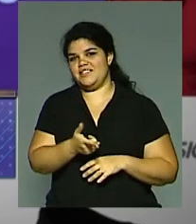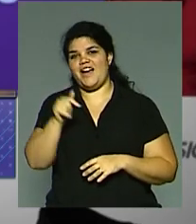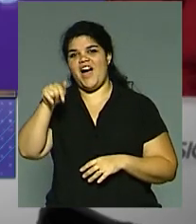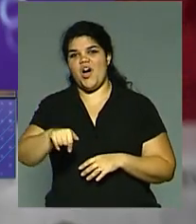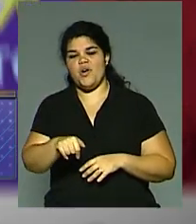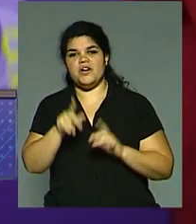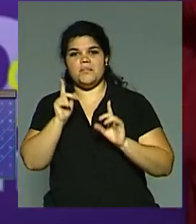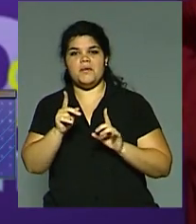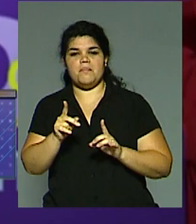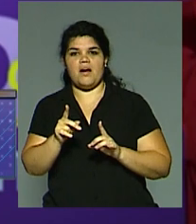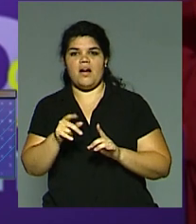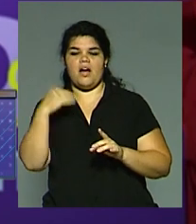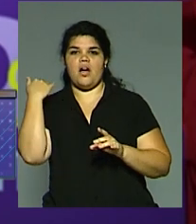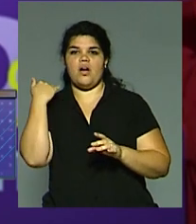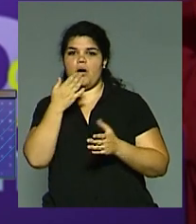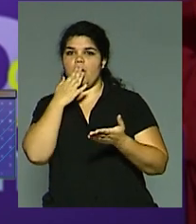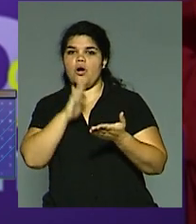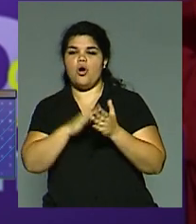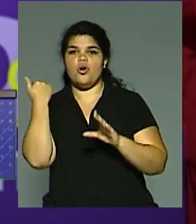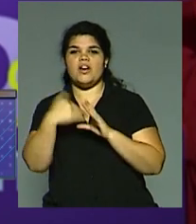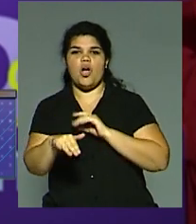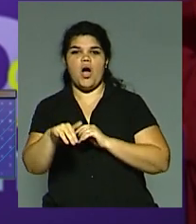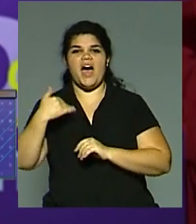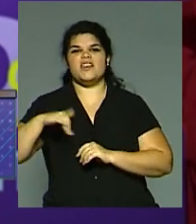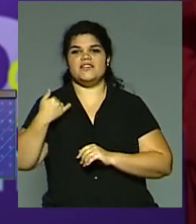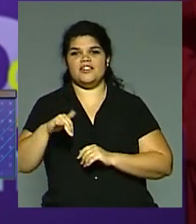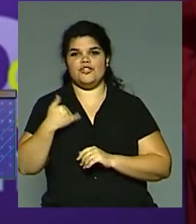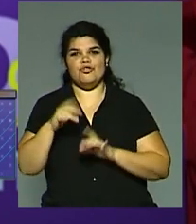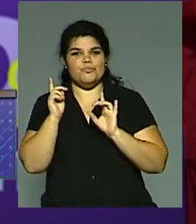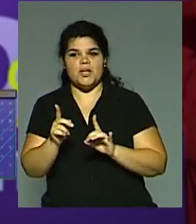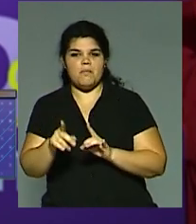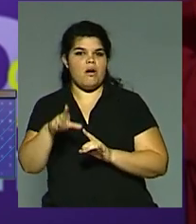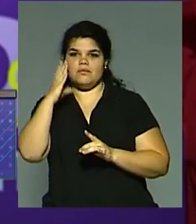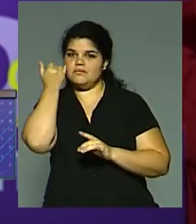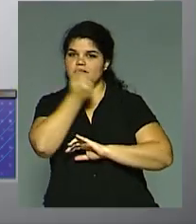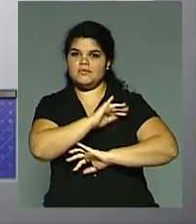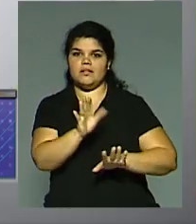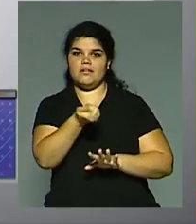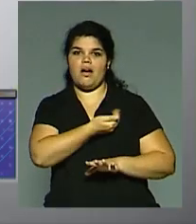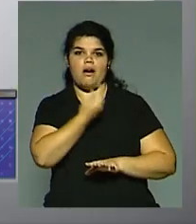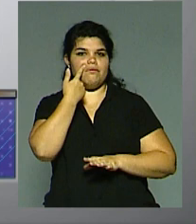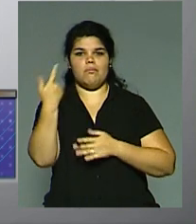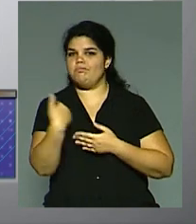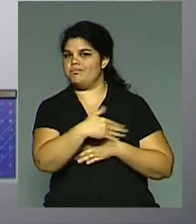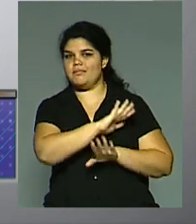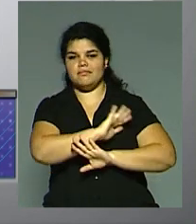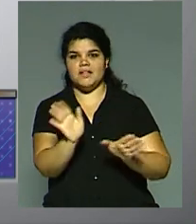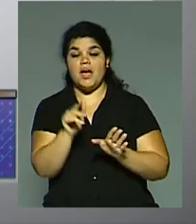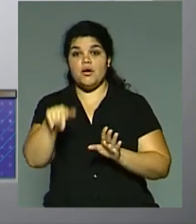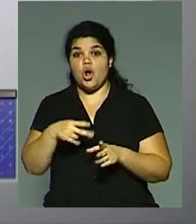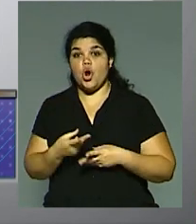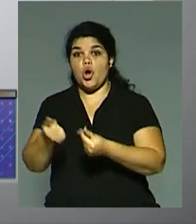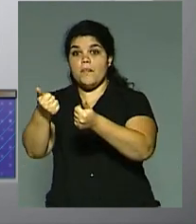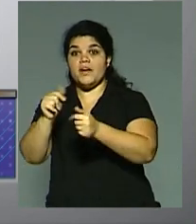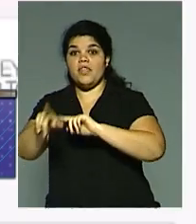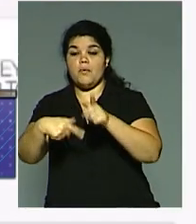directamente desde el correo argentino. Te olvidas del BEP, te olvidas de todo eso. Y lo que haces es, es comprar. Una vez que compras, te va a llegar un